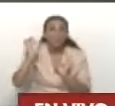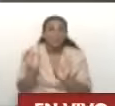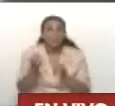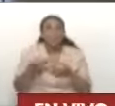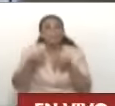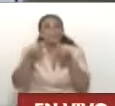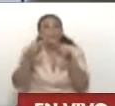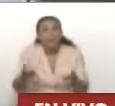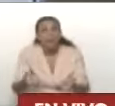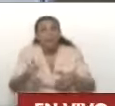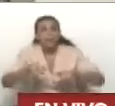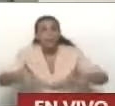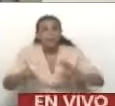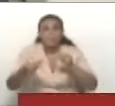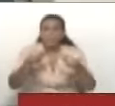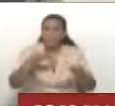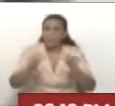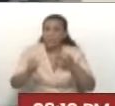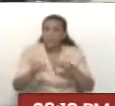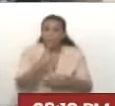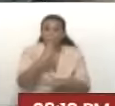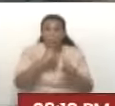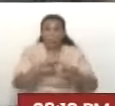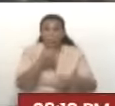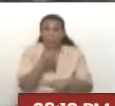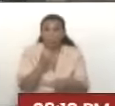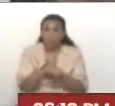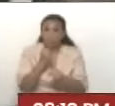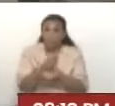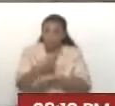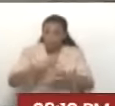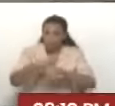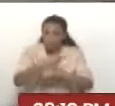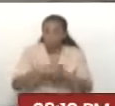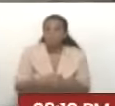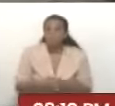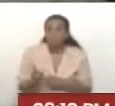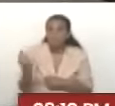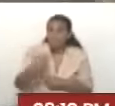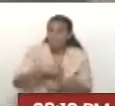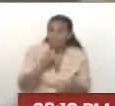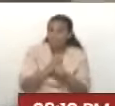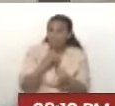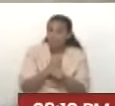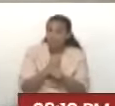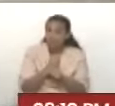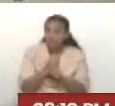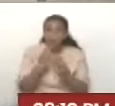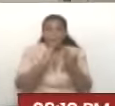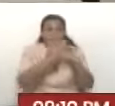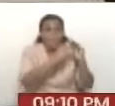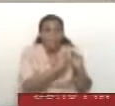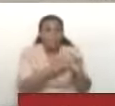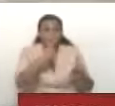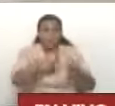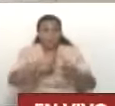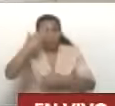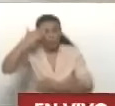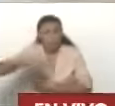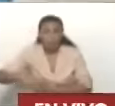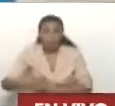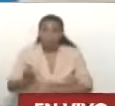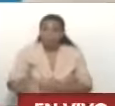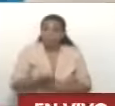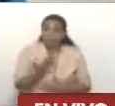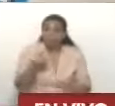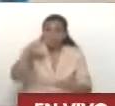tan importante a través del 1x10 del Buen Gobierno. Seguimos trabajando con las Bricos Miles, que se ha establecido como prioridad de acción